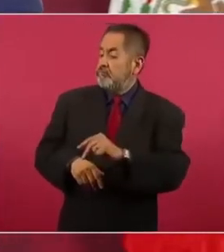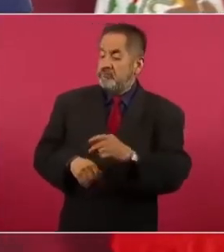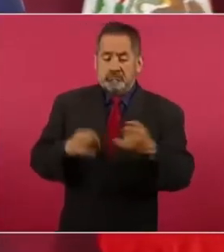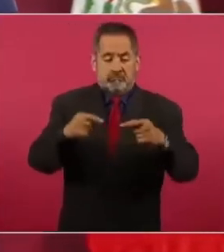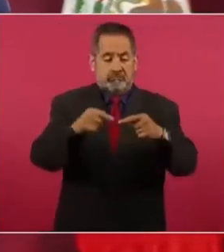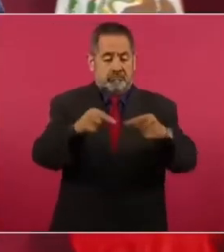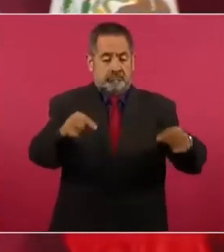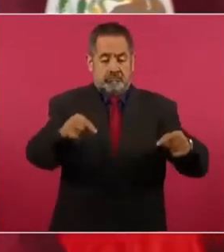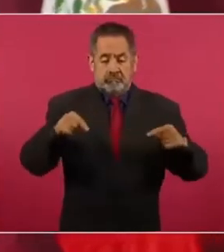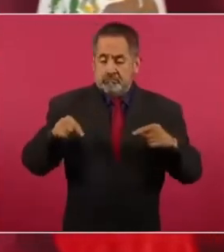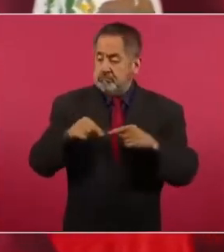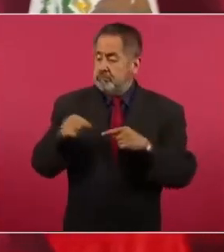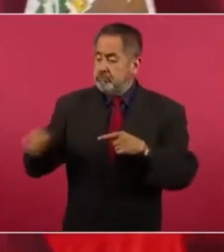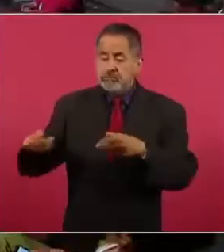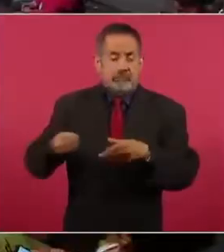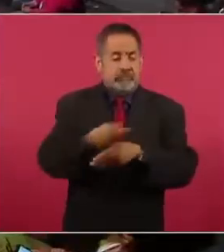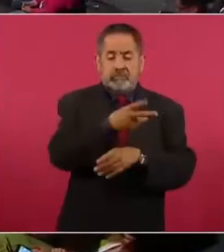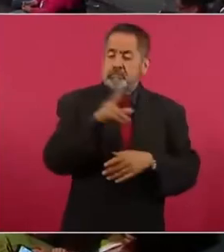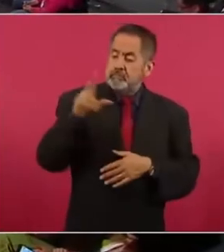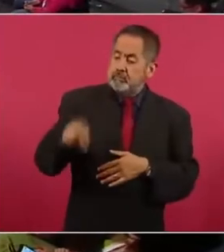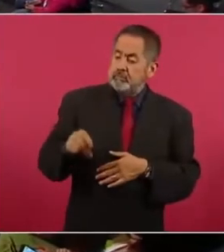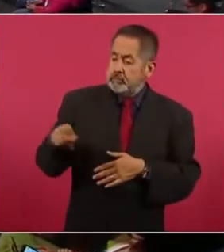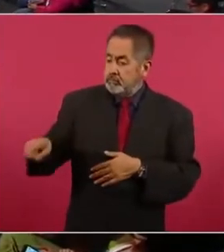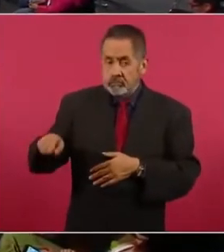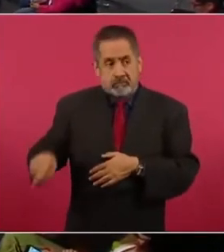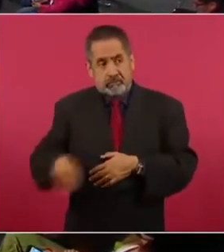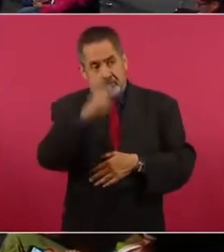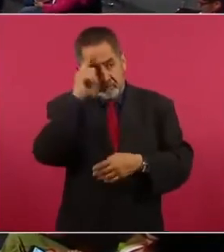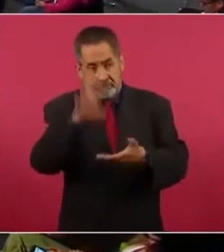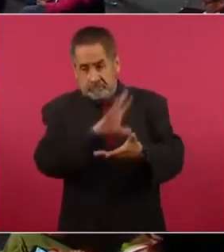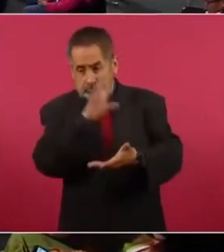perímetro de la hacienda, hasta para casarse,